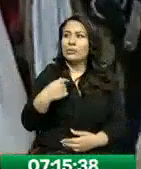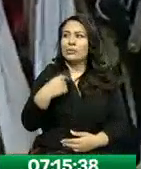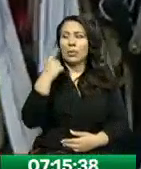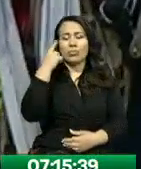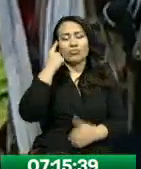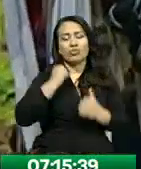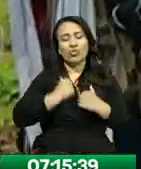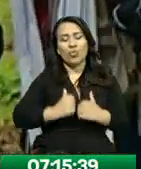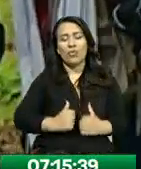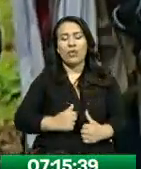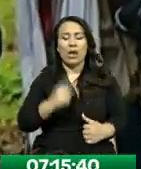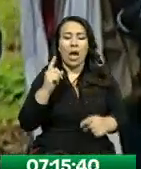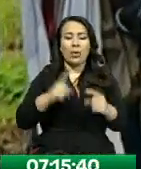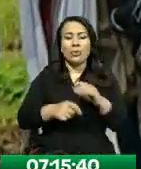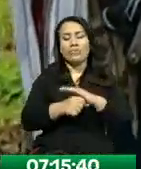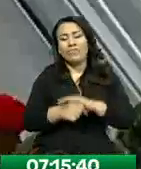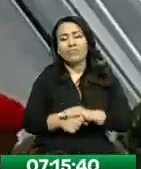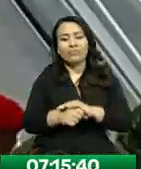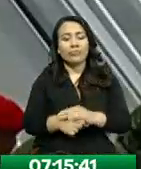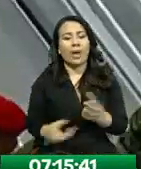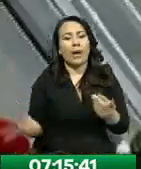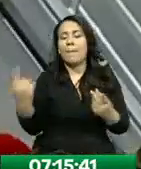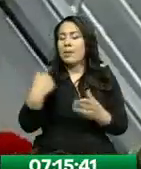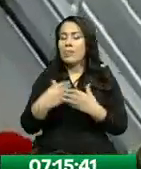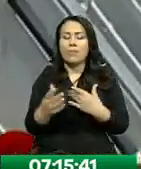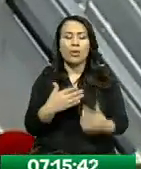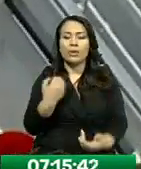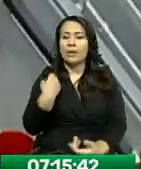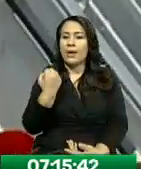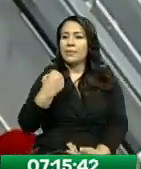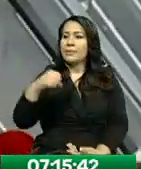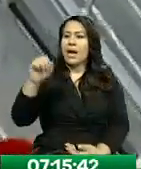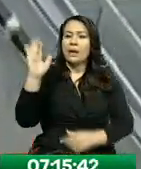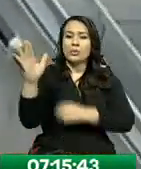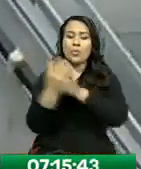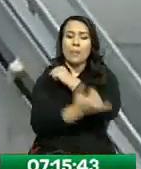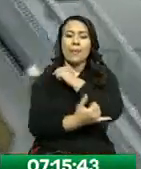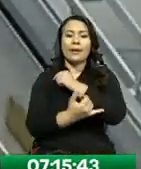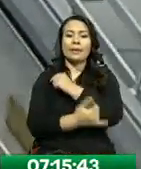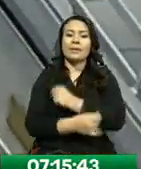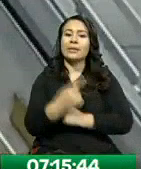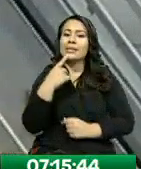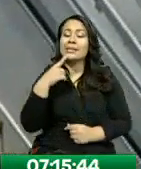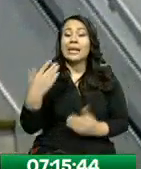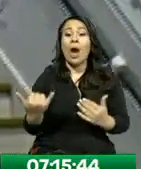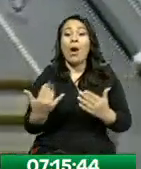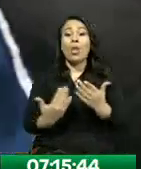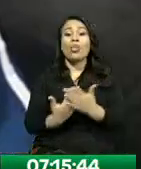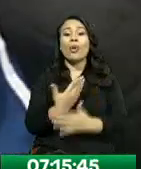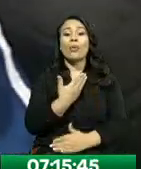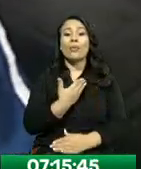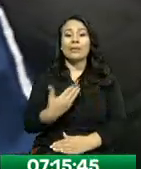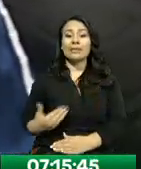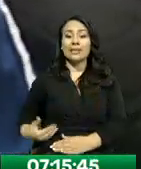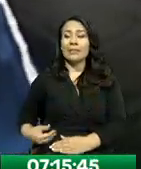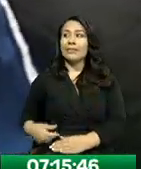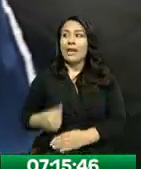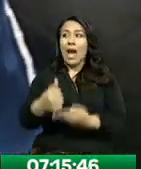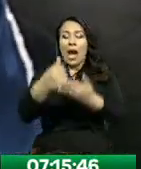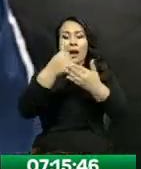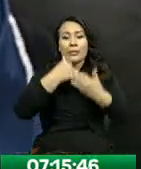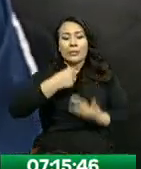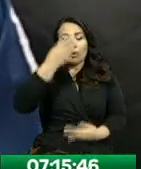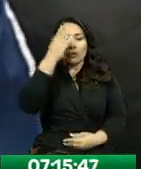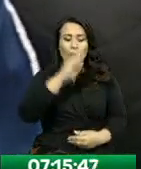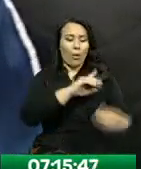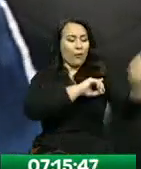e impotencia, pero igual se suben a su país donde se proclama una presidencia interina. Con ayuda de Dios y la